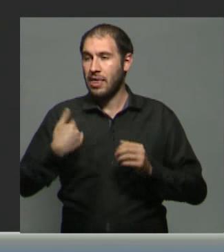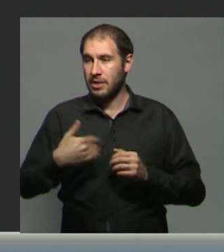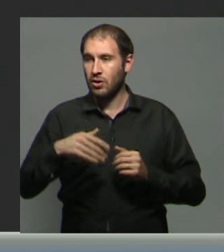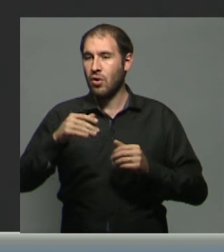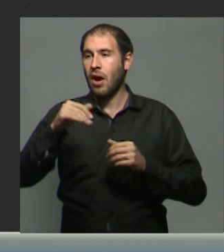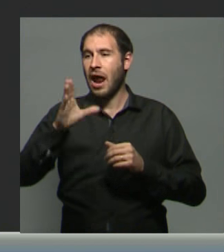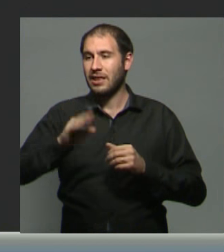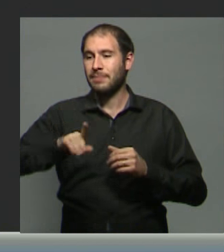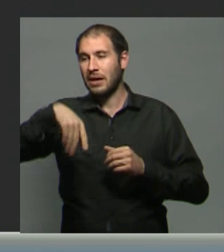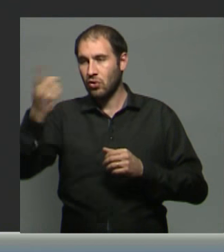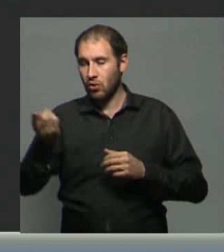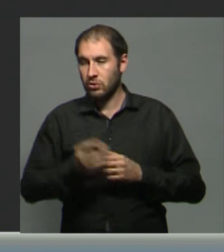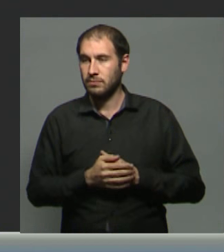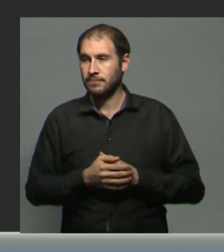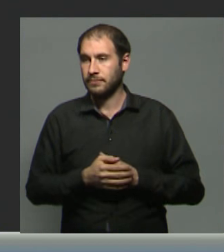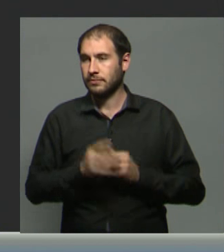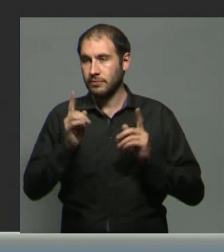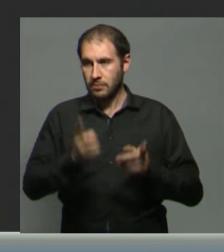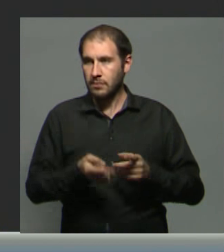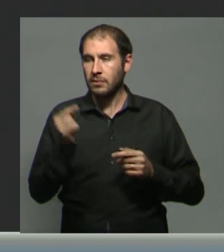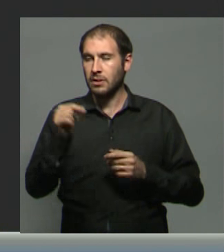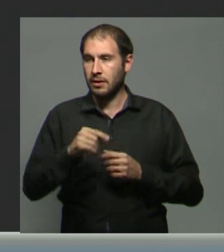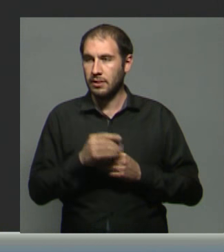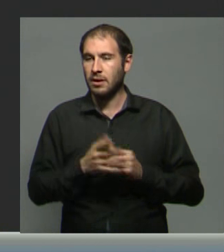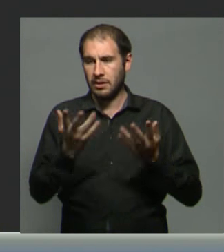del país, así que en ese sentido también tuvo relación. Así que bueno, él involucró muchísima gente, porque no